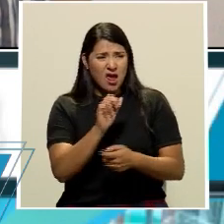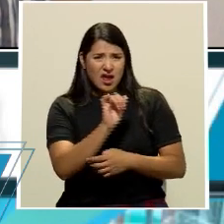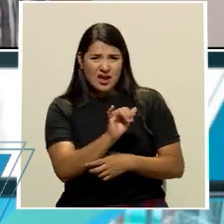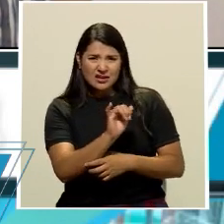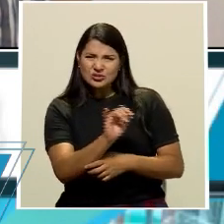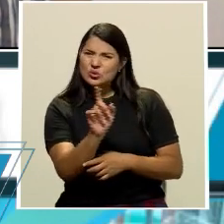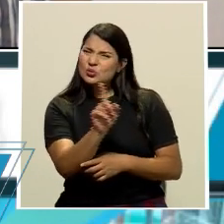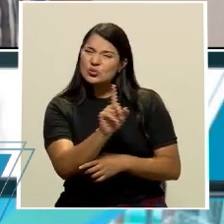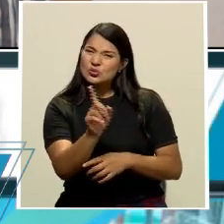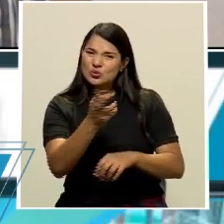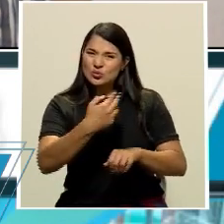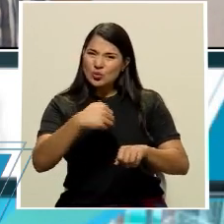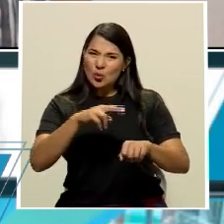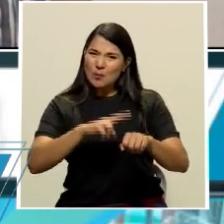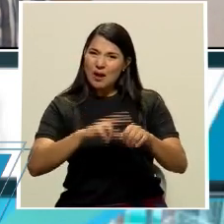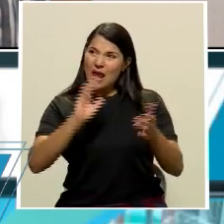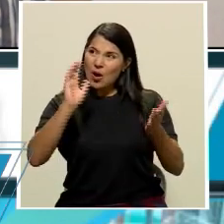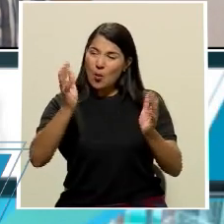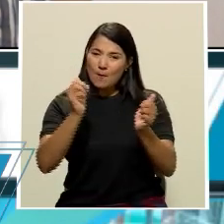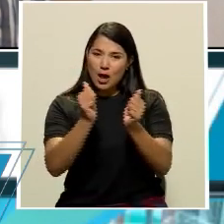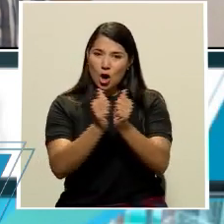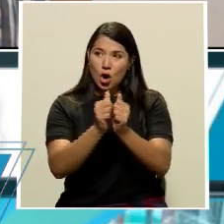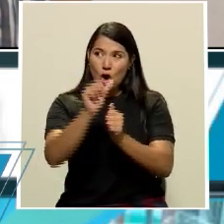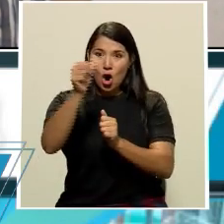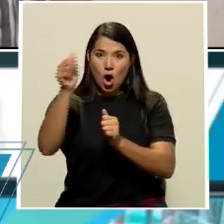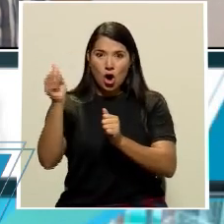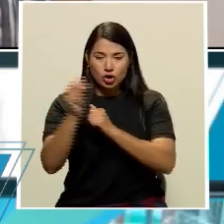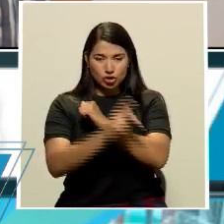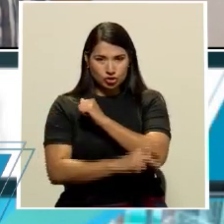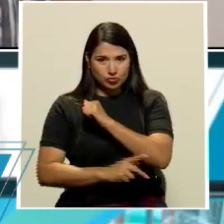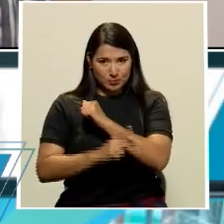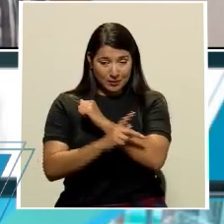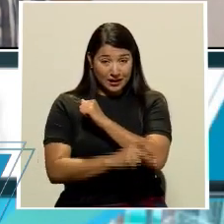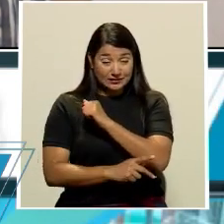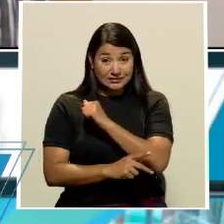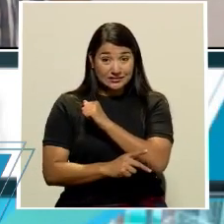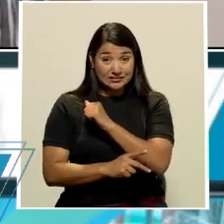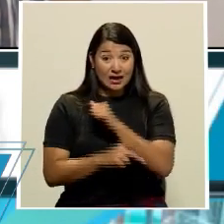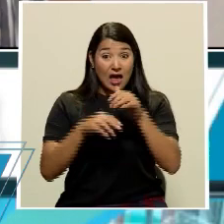lo que se ha visto en otros países en donde